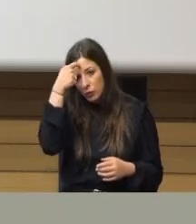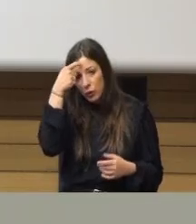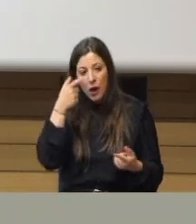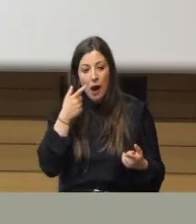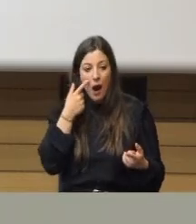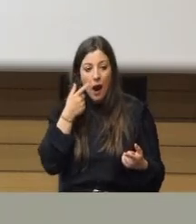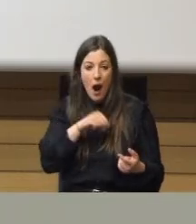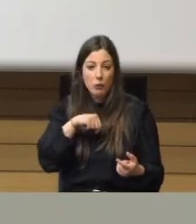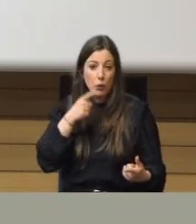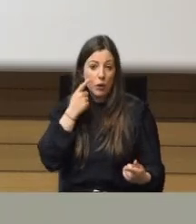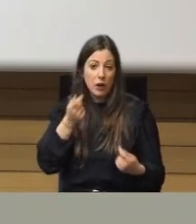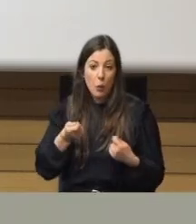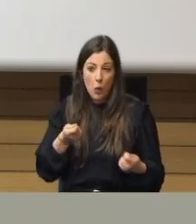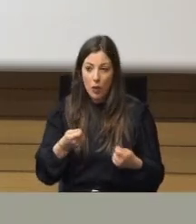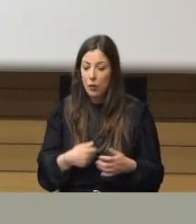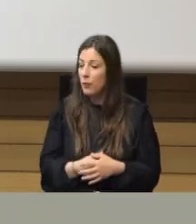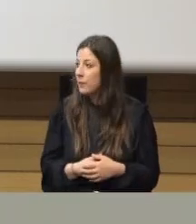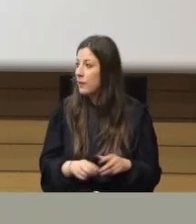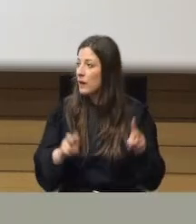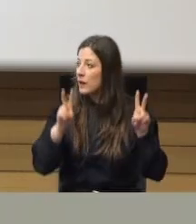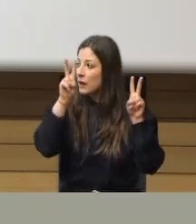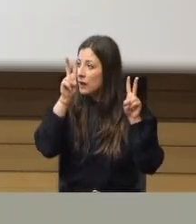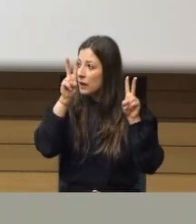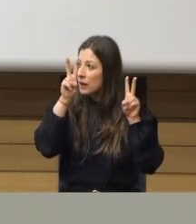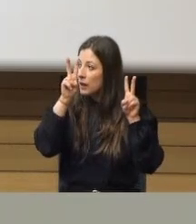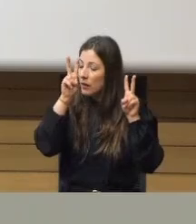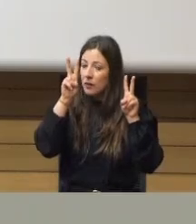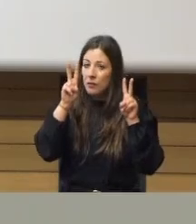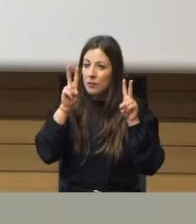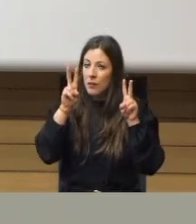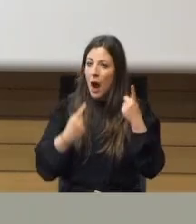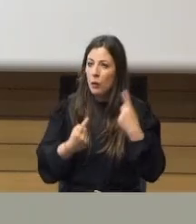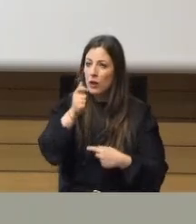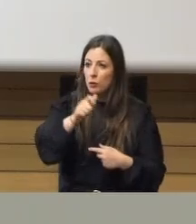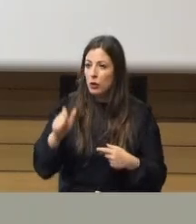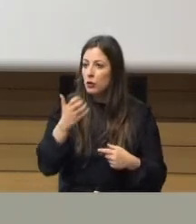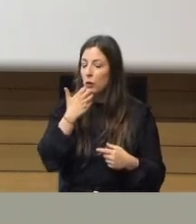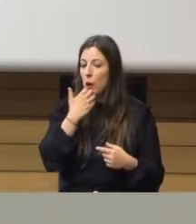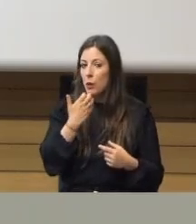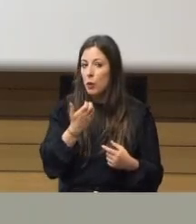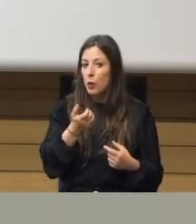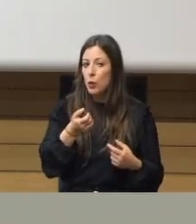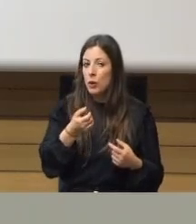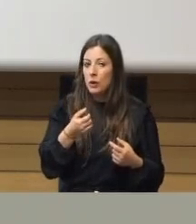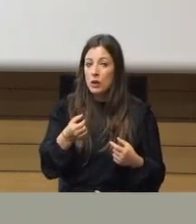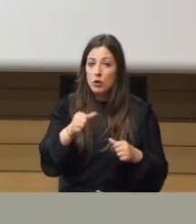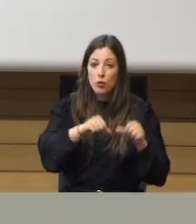que, en el tema de la patología dual inicial, hay algunas personas que consumen sustancias para autorregularse, pero también es aquel que se